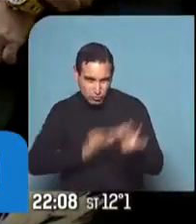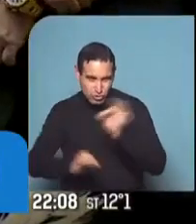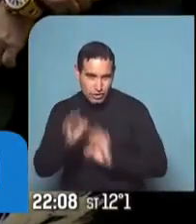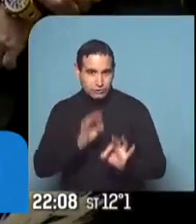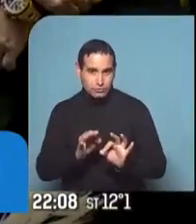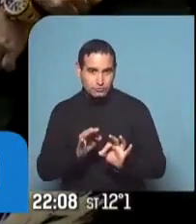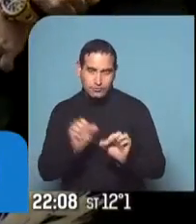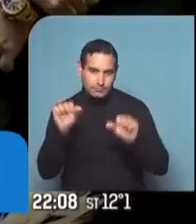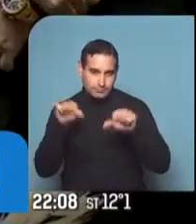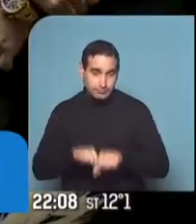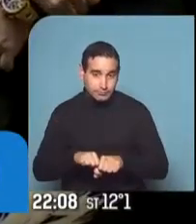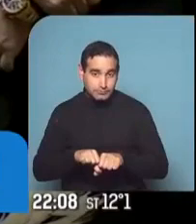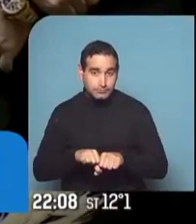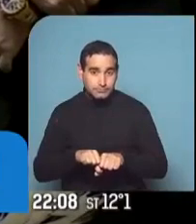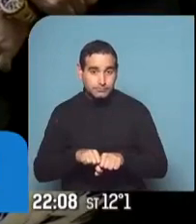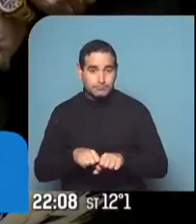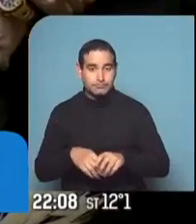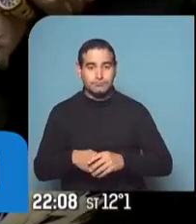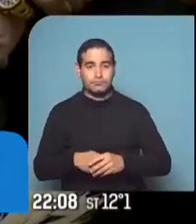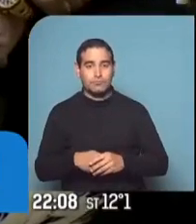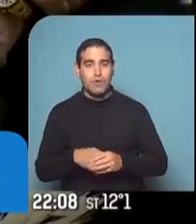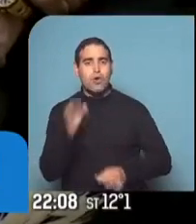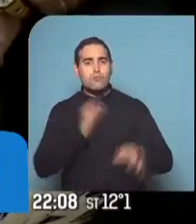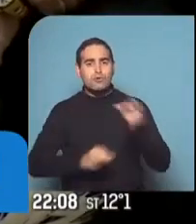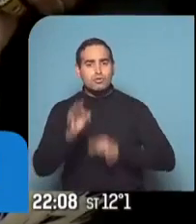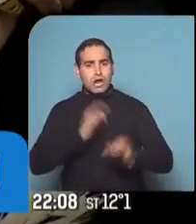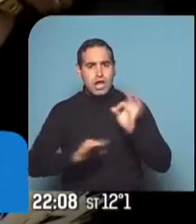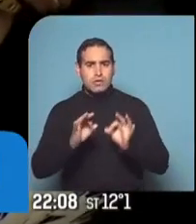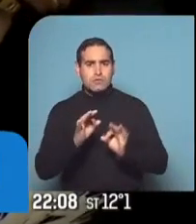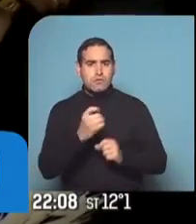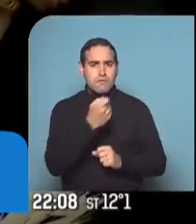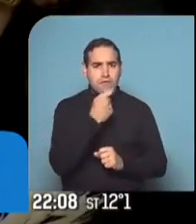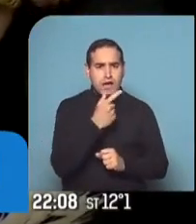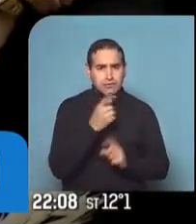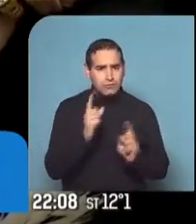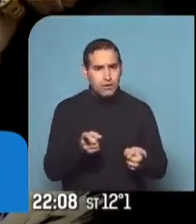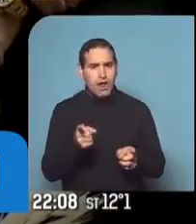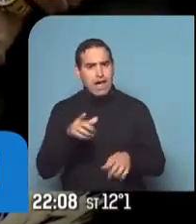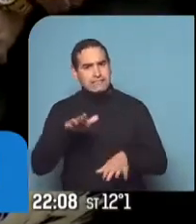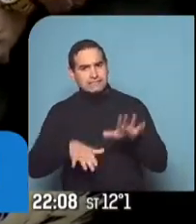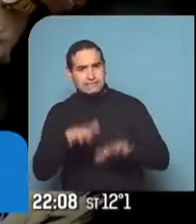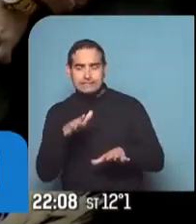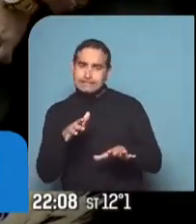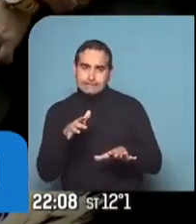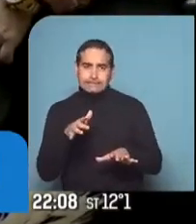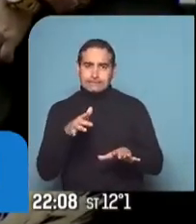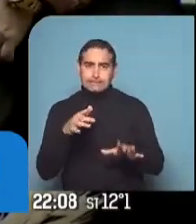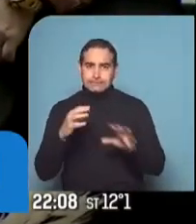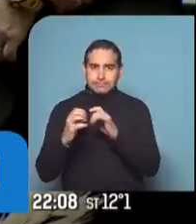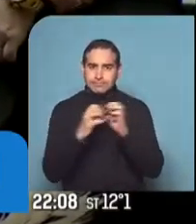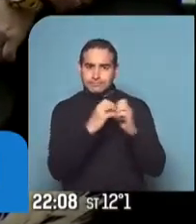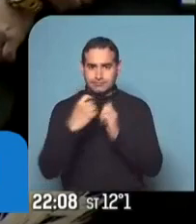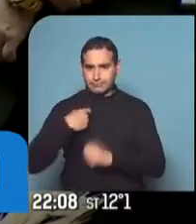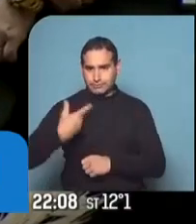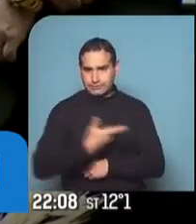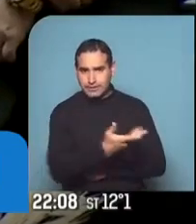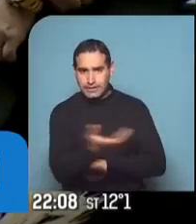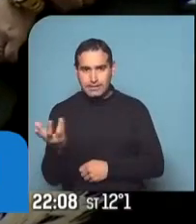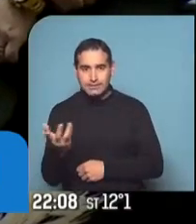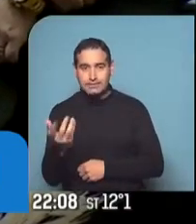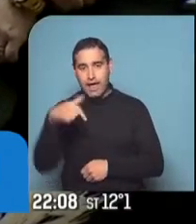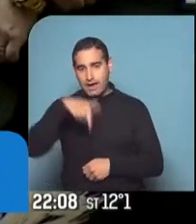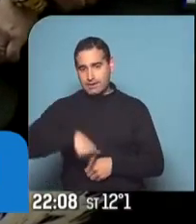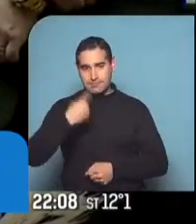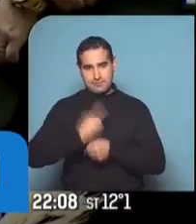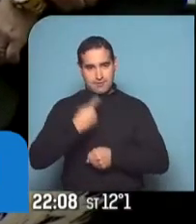Os projetos, por mais simples que sejam, às vezes têm uma enorme repercussão junto à sociedade e passam por